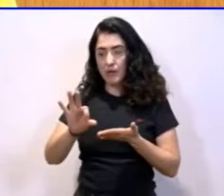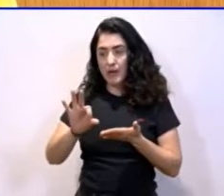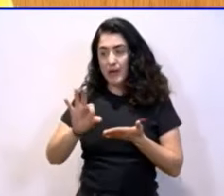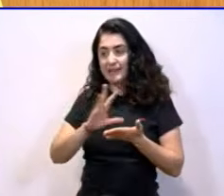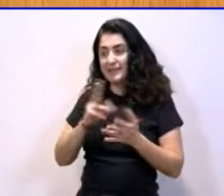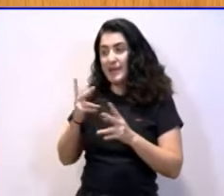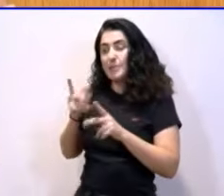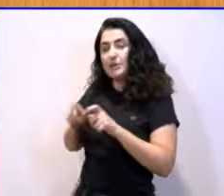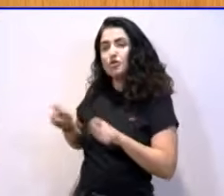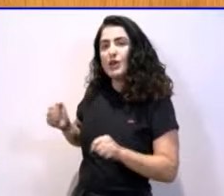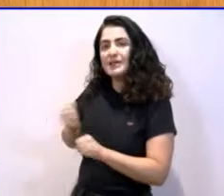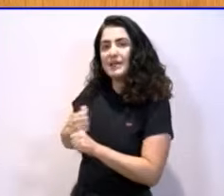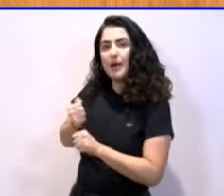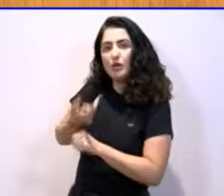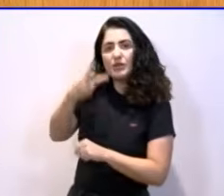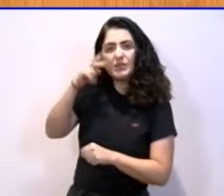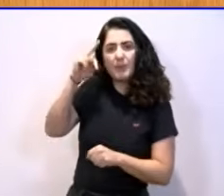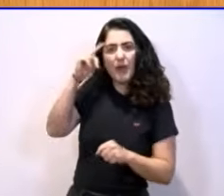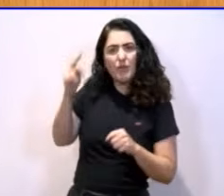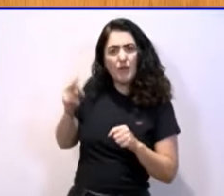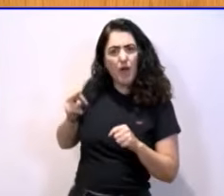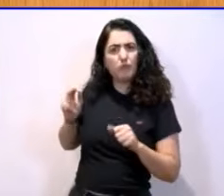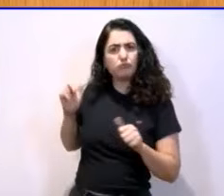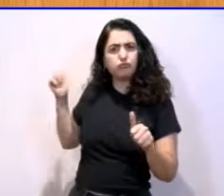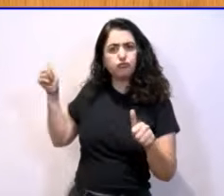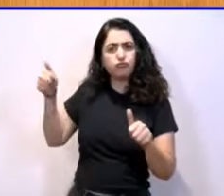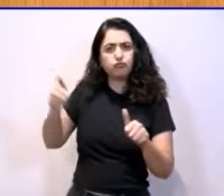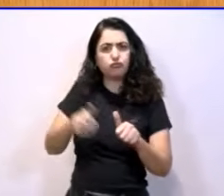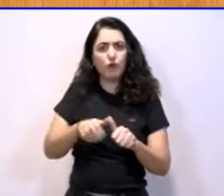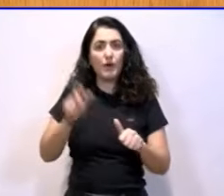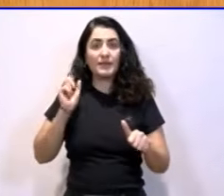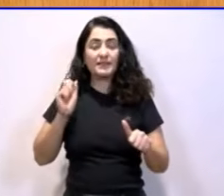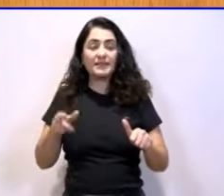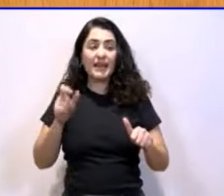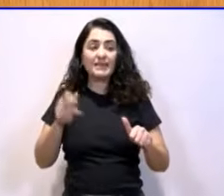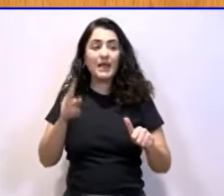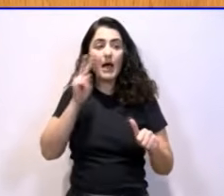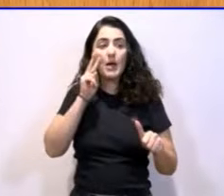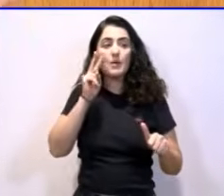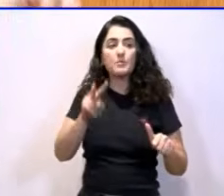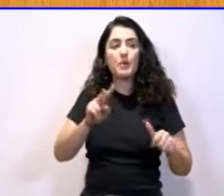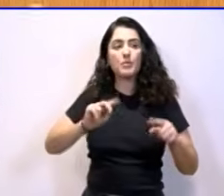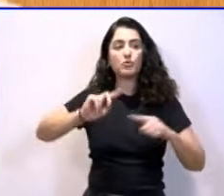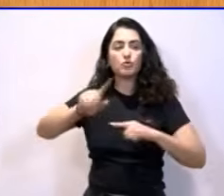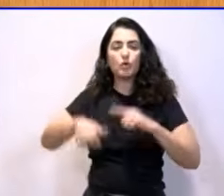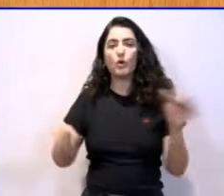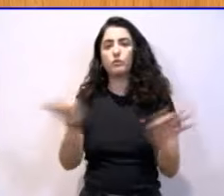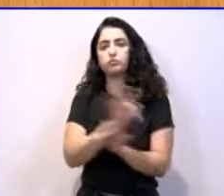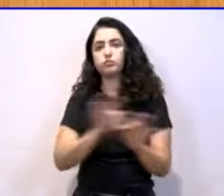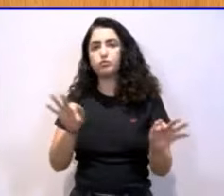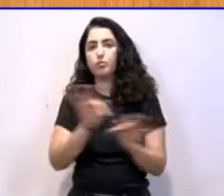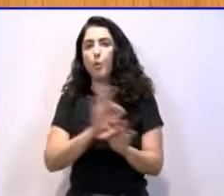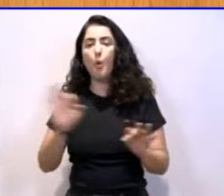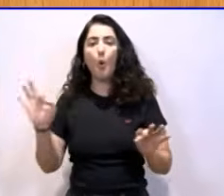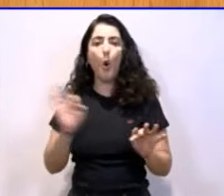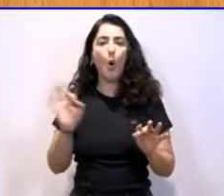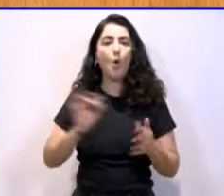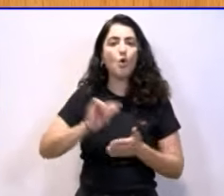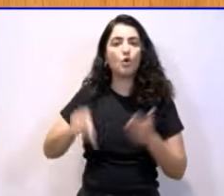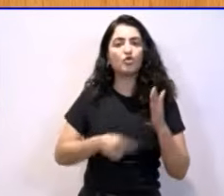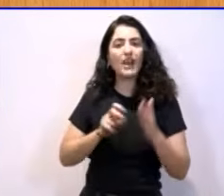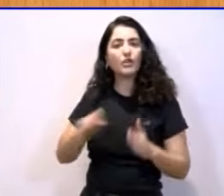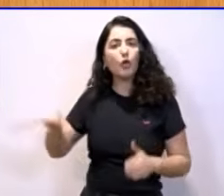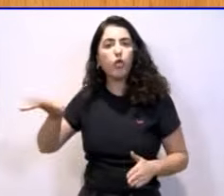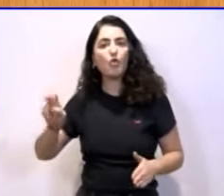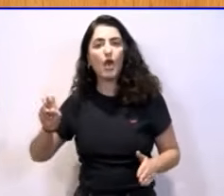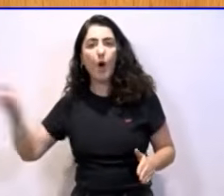que tienen una amplia experiencia, pues en ocasiones nos vemos como luego se tienen que rotar, tienen que ser contratados en otros lugares,